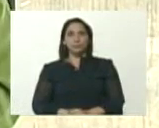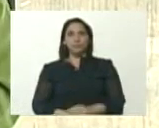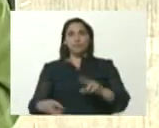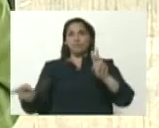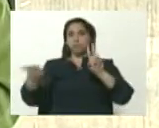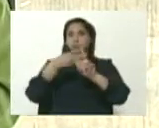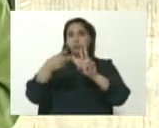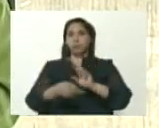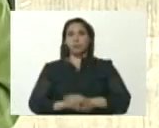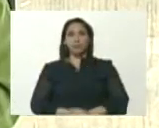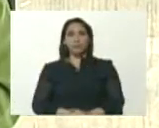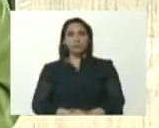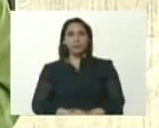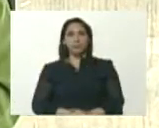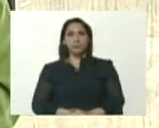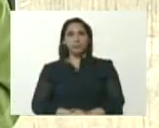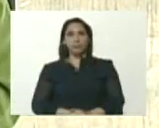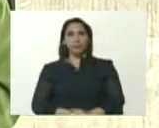Numeral